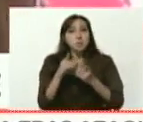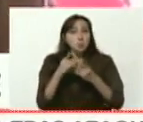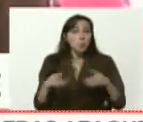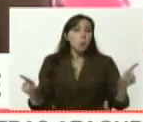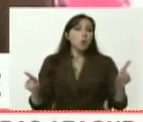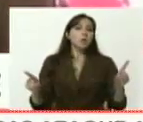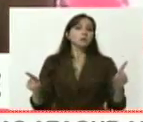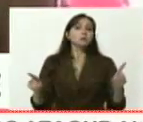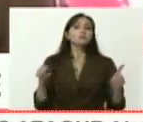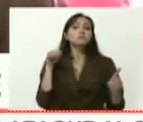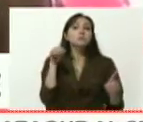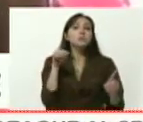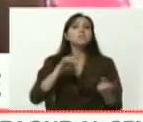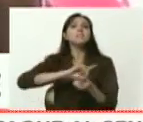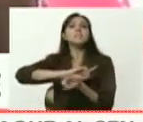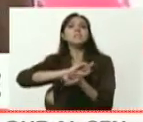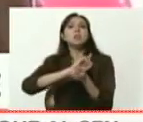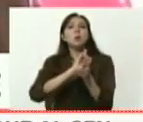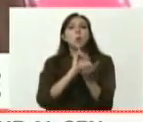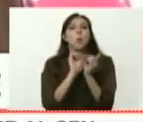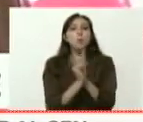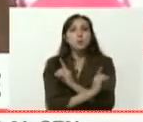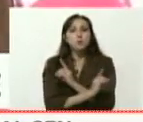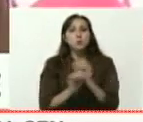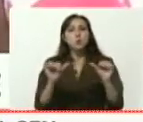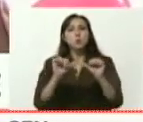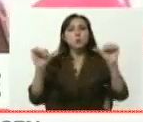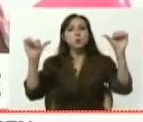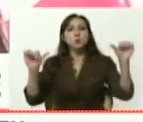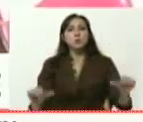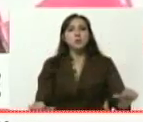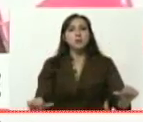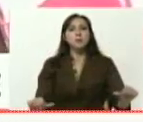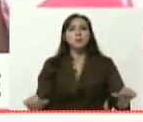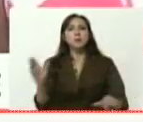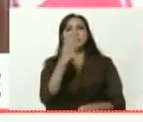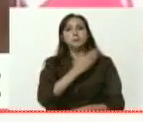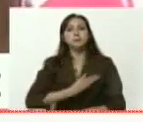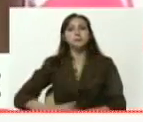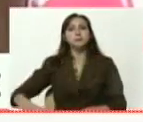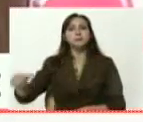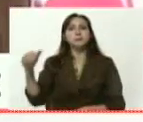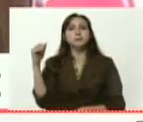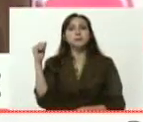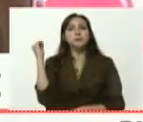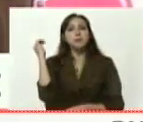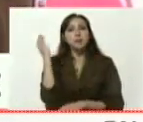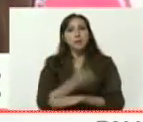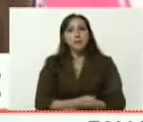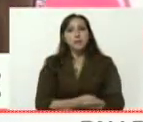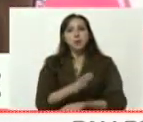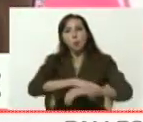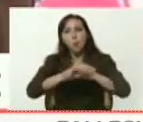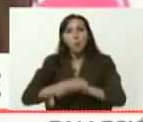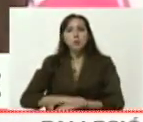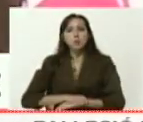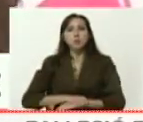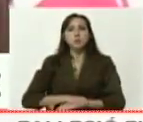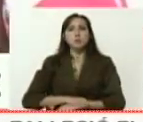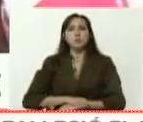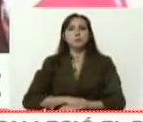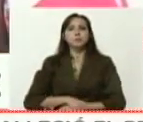se convirtió en un sistema sanguinario y opresor. Fueron estos hombres y